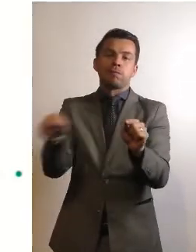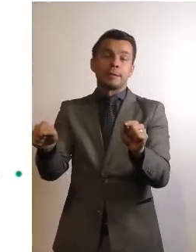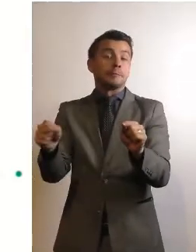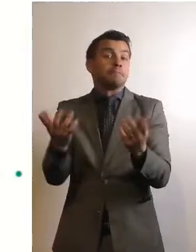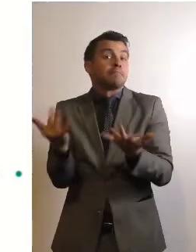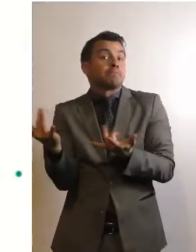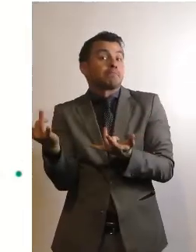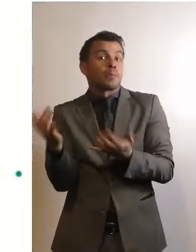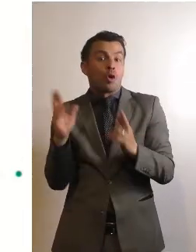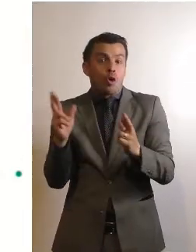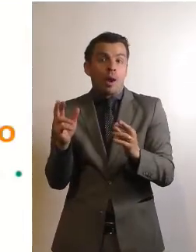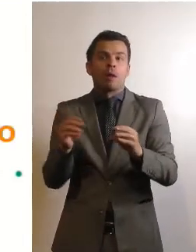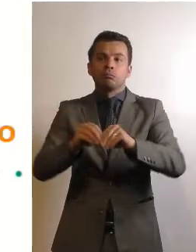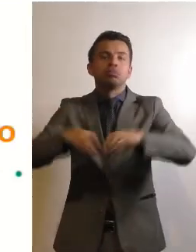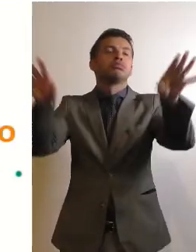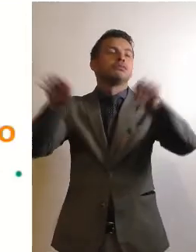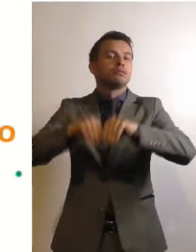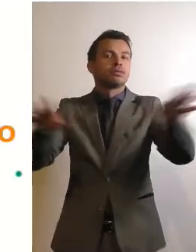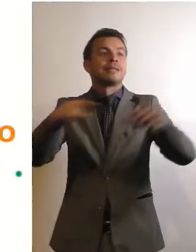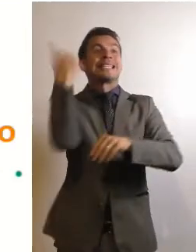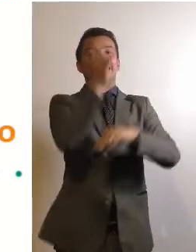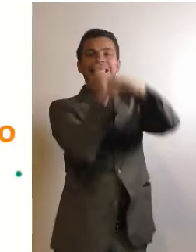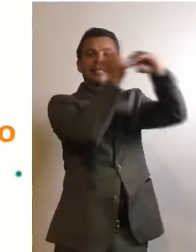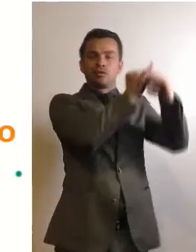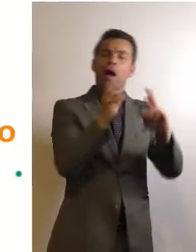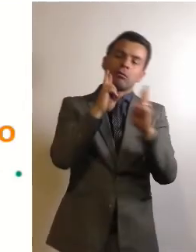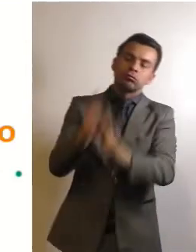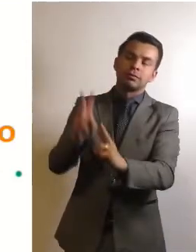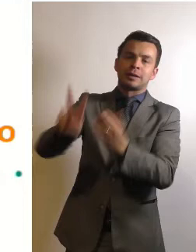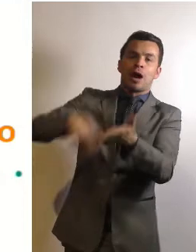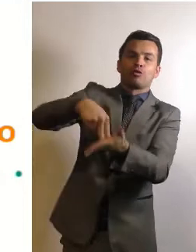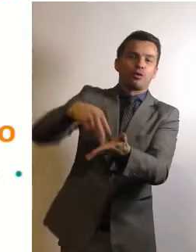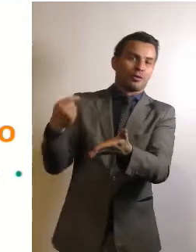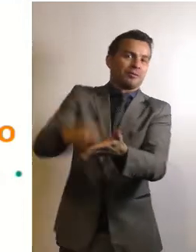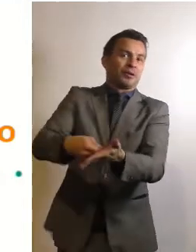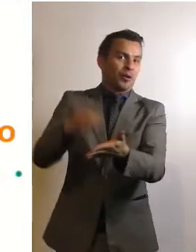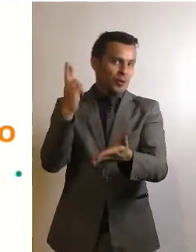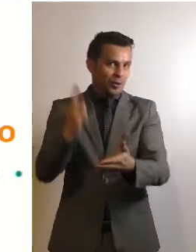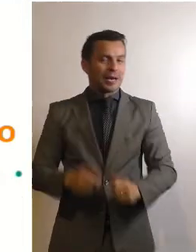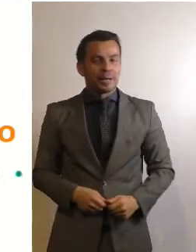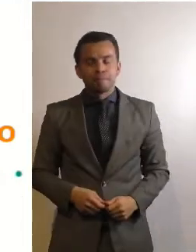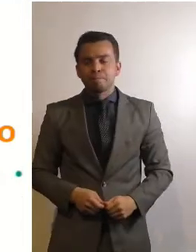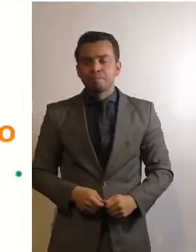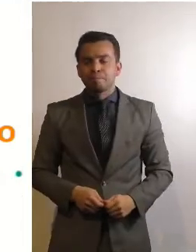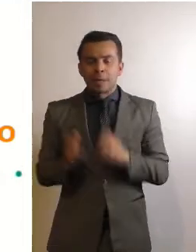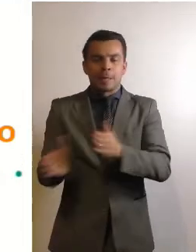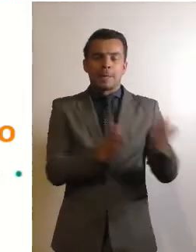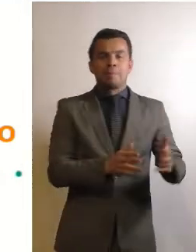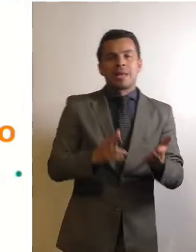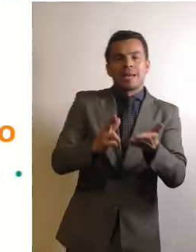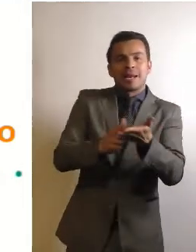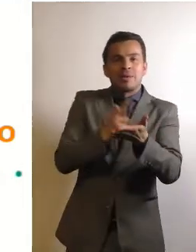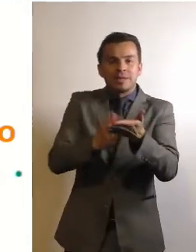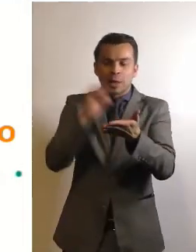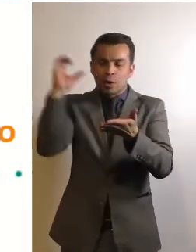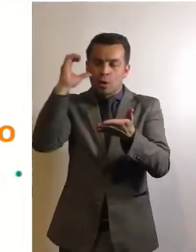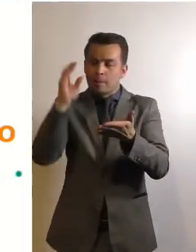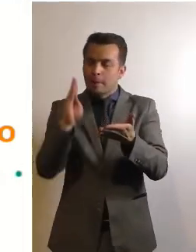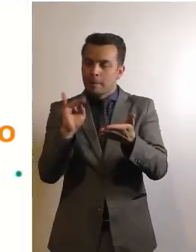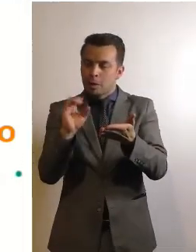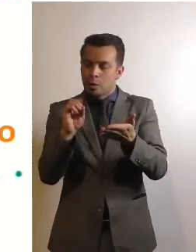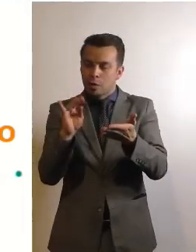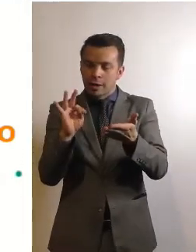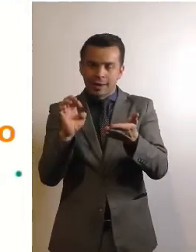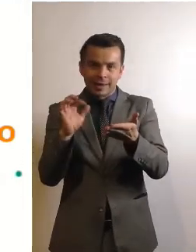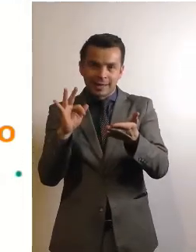posicionarlas prontamente. Siguiente. Y pues de igual forma, la revista colombiana de bioética ha sido indizada en